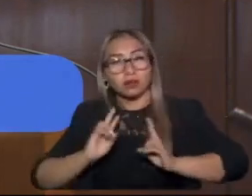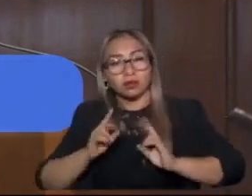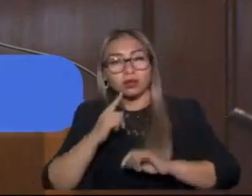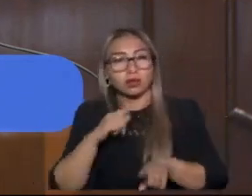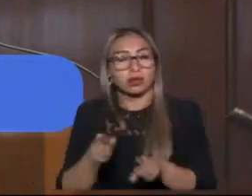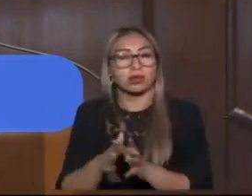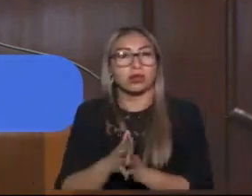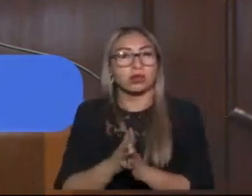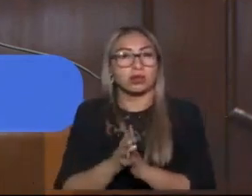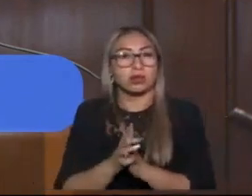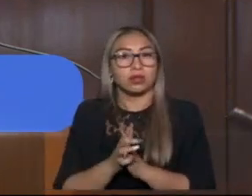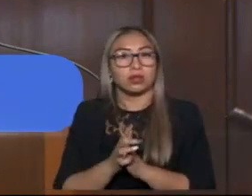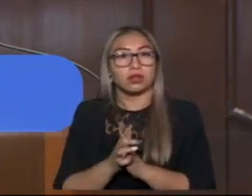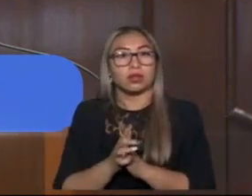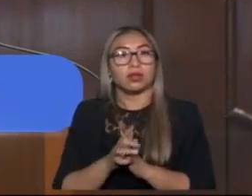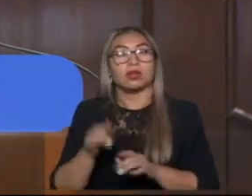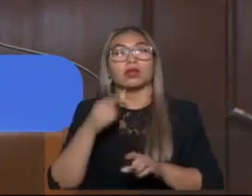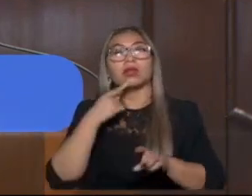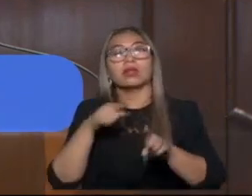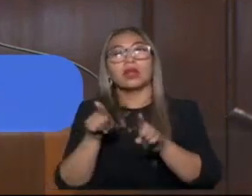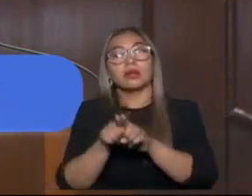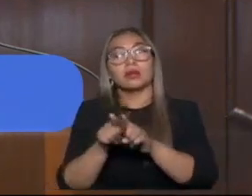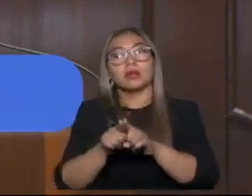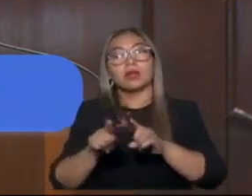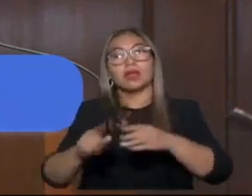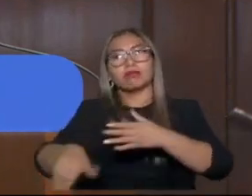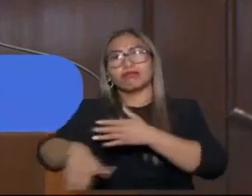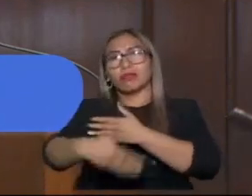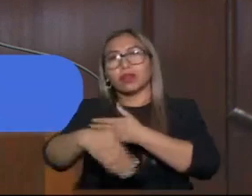viaducto de La Chorrera conocido como Corredor de las Playas,